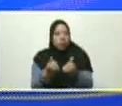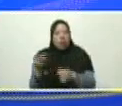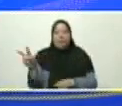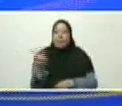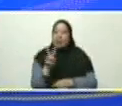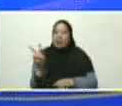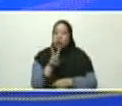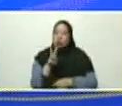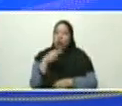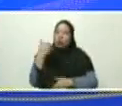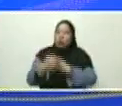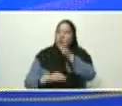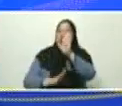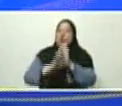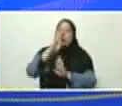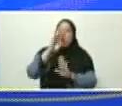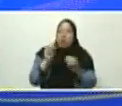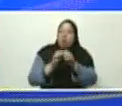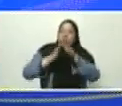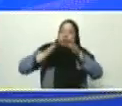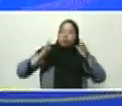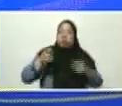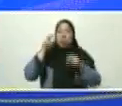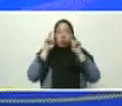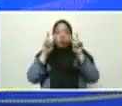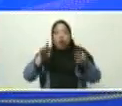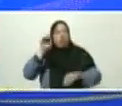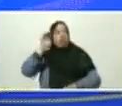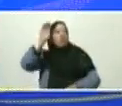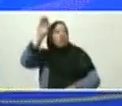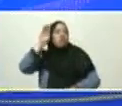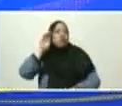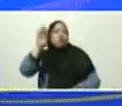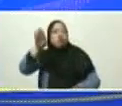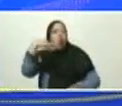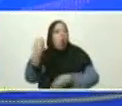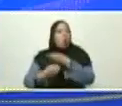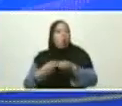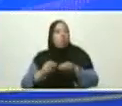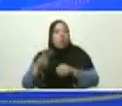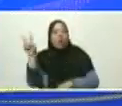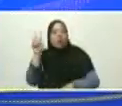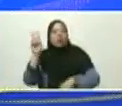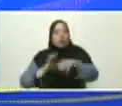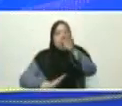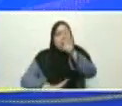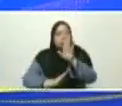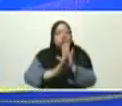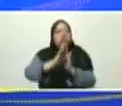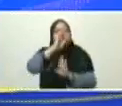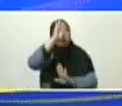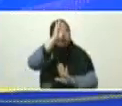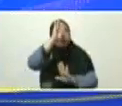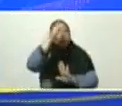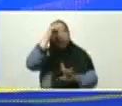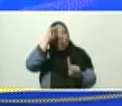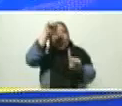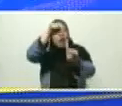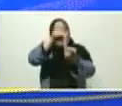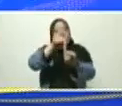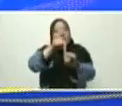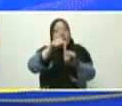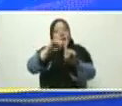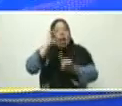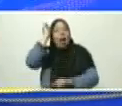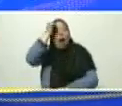va en la senda del crecimiento, viendo hacia el futuro, viendo hacia el desarrollo, habiendo logrado con una resistencia